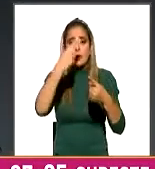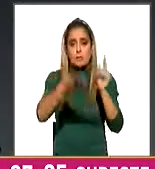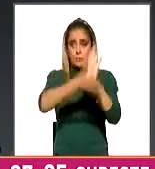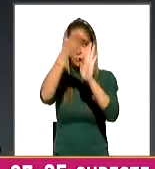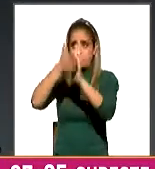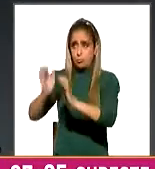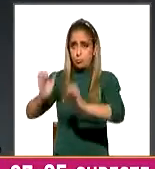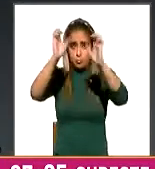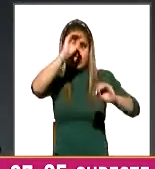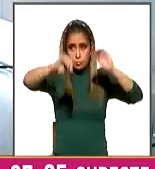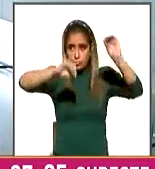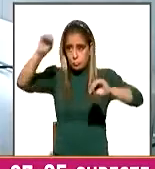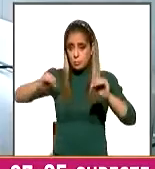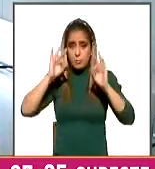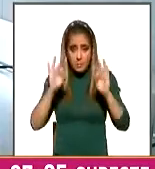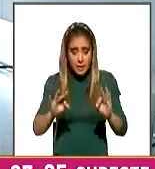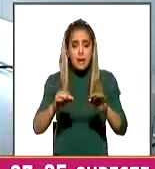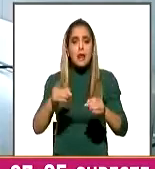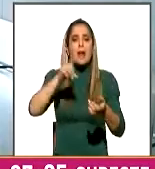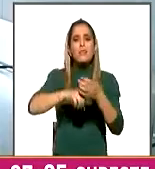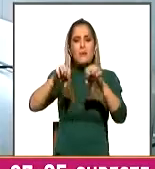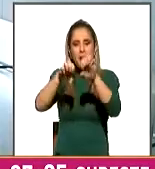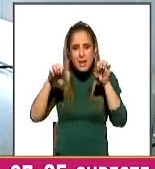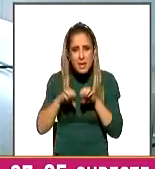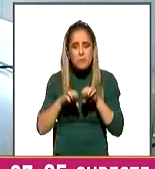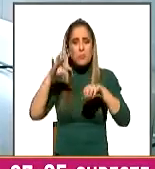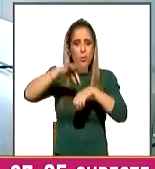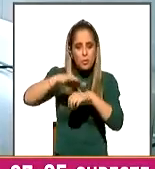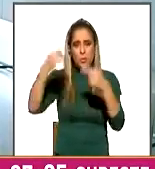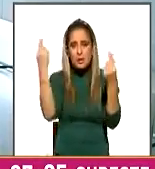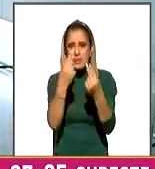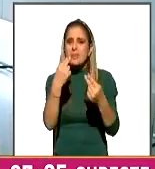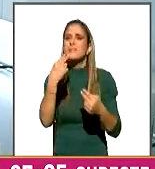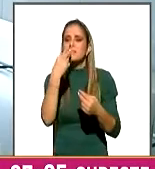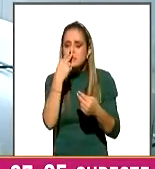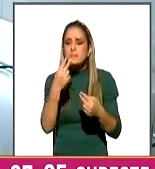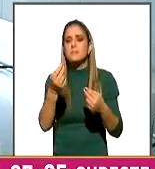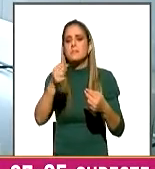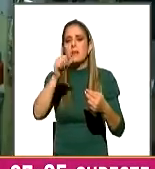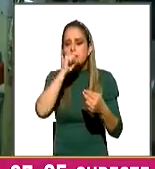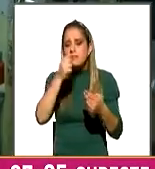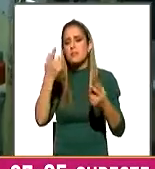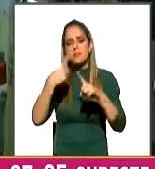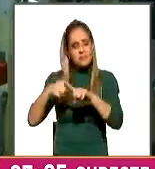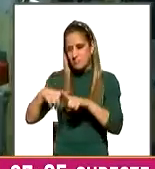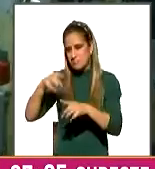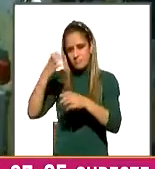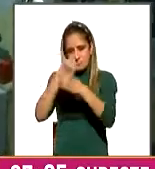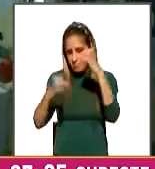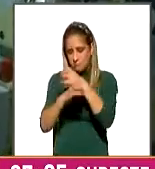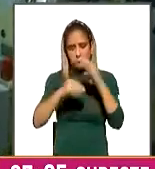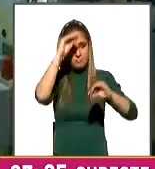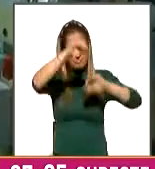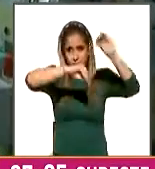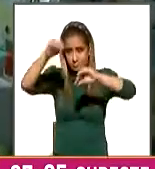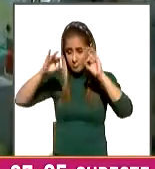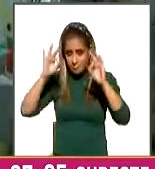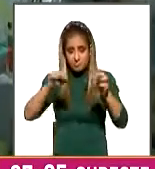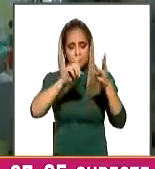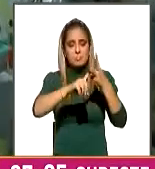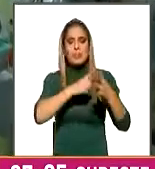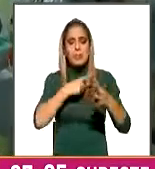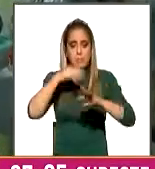tenemos cuatro ejes fundamentales. Uno tiene que ver con mejorar la infraestructura, mejorar su equipamiento,